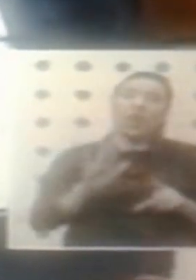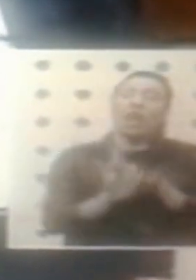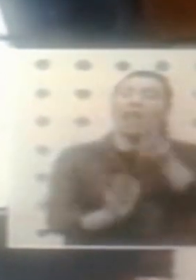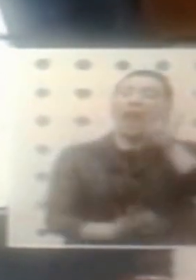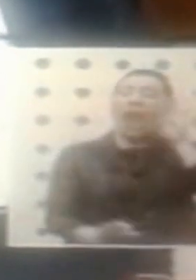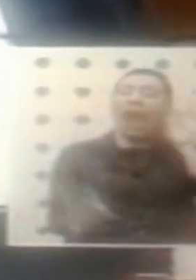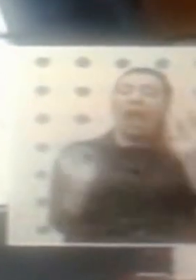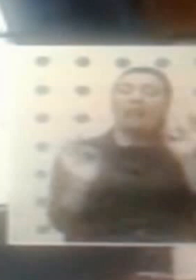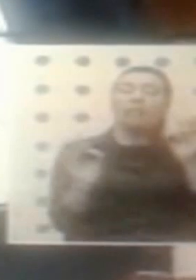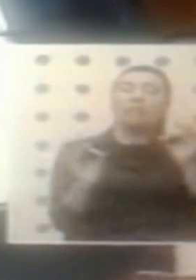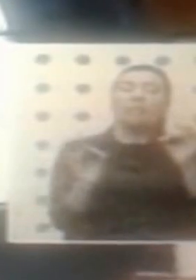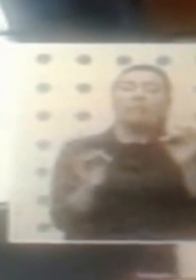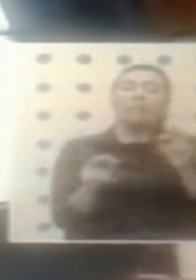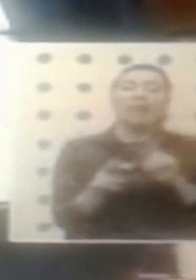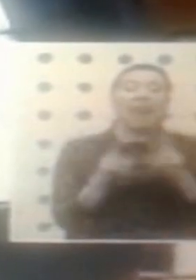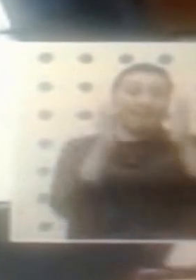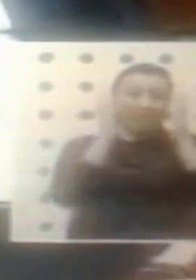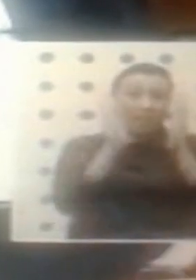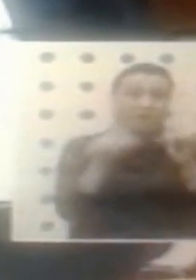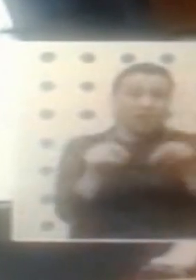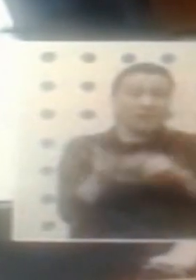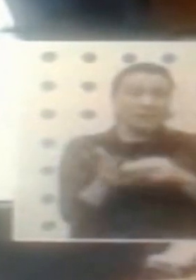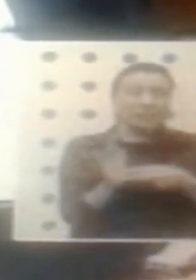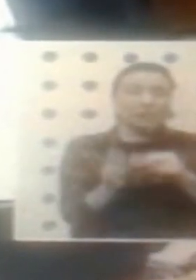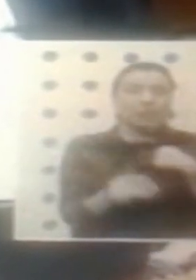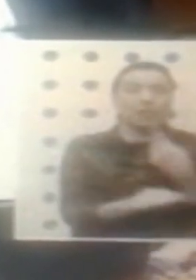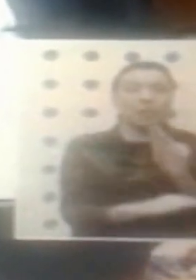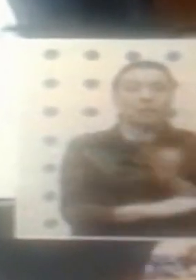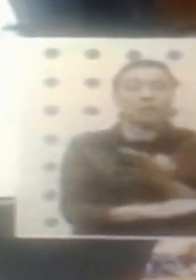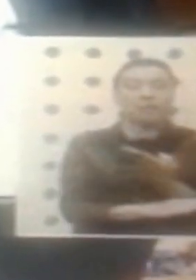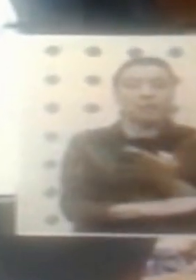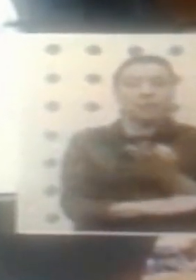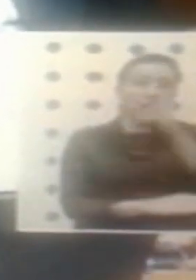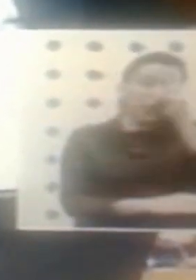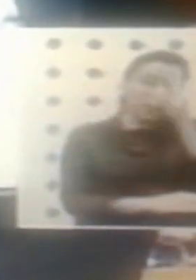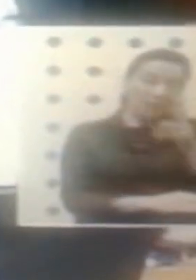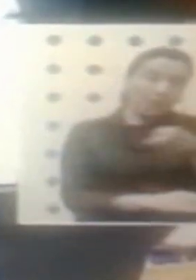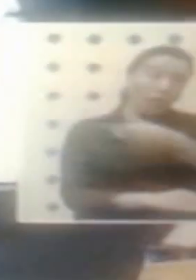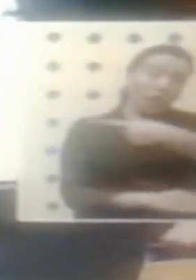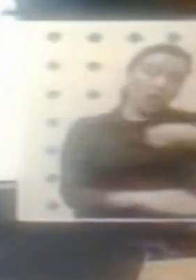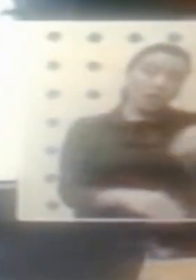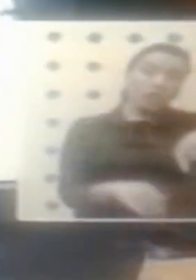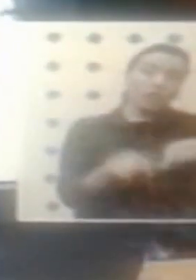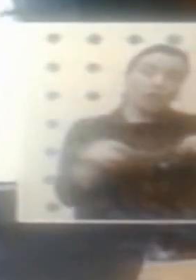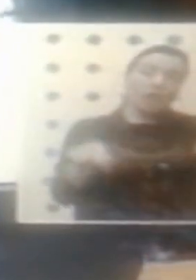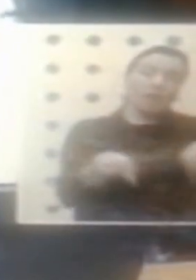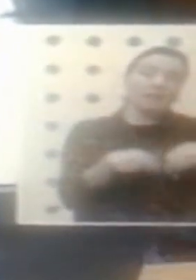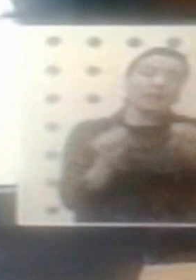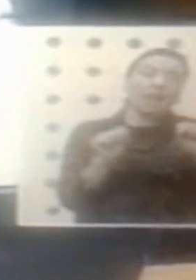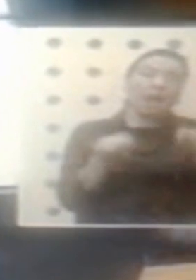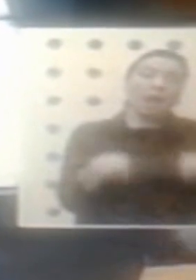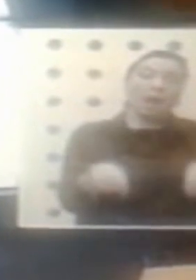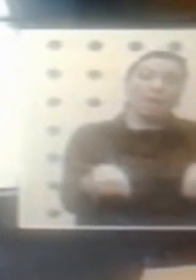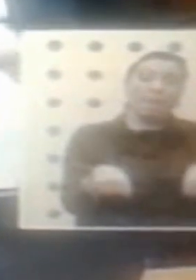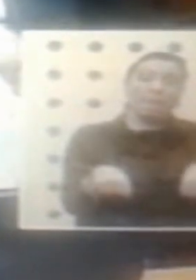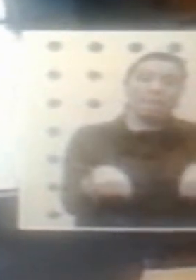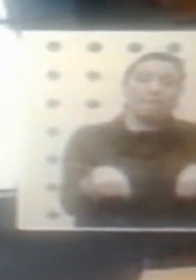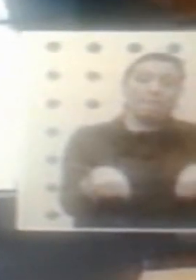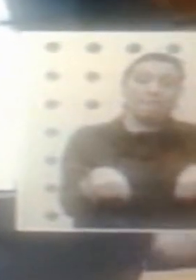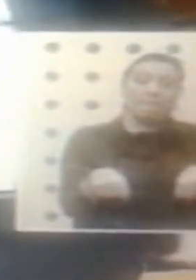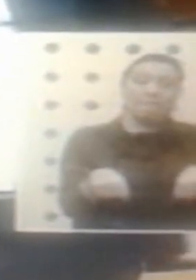leyes actualizadas para atender este drama, solicitamos respetuosamente a esta sala aprobar en